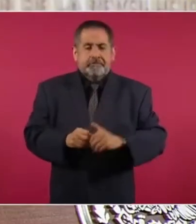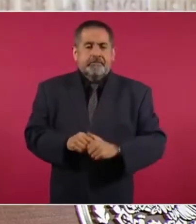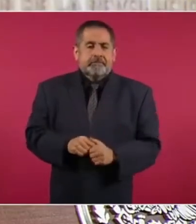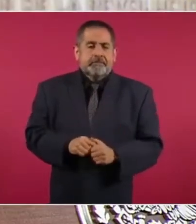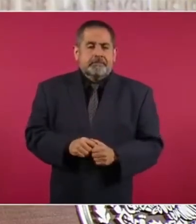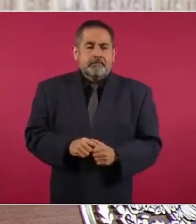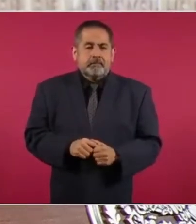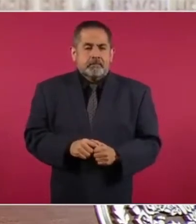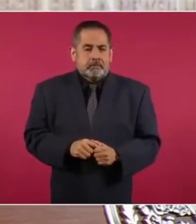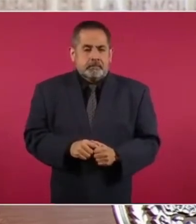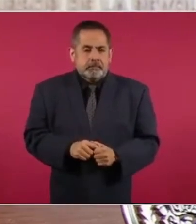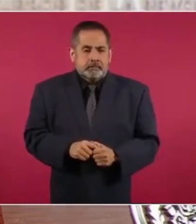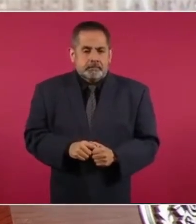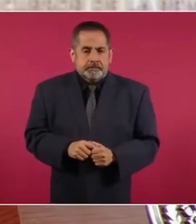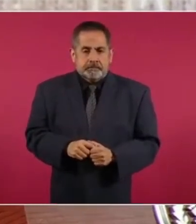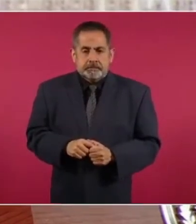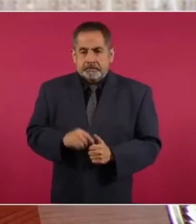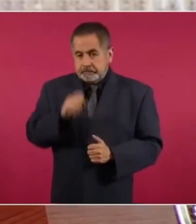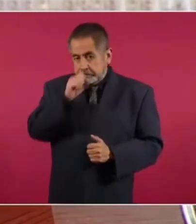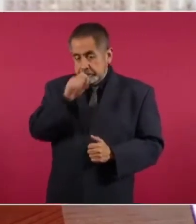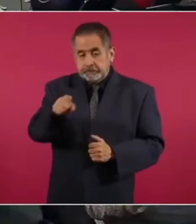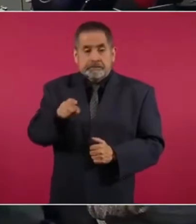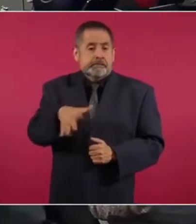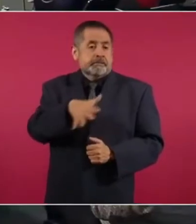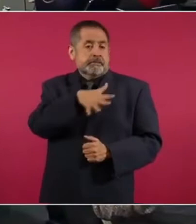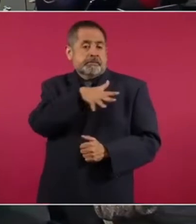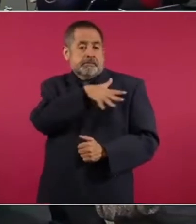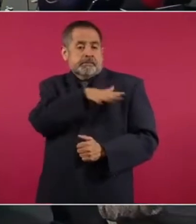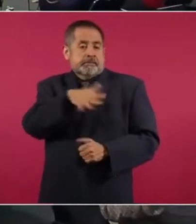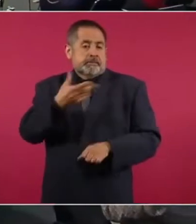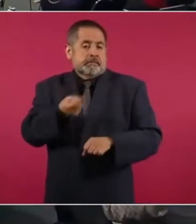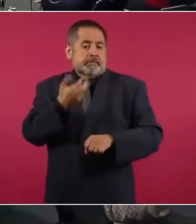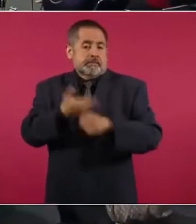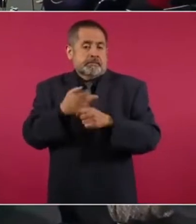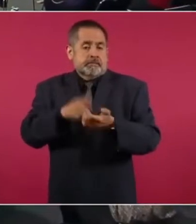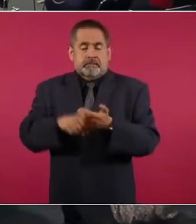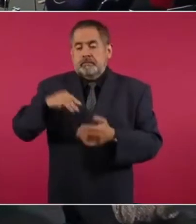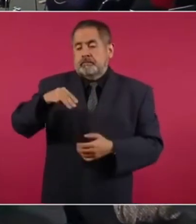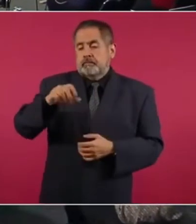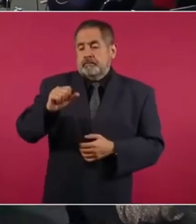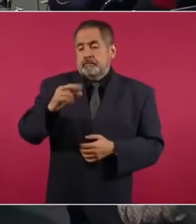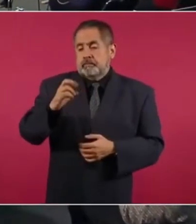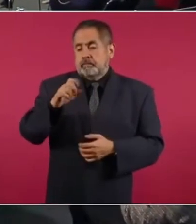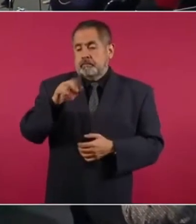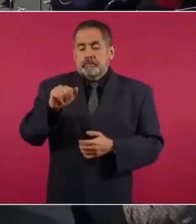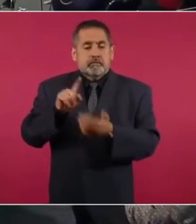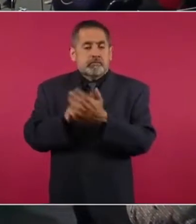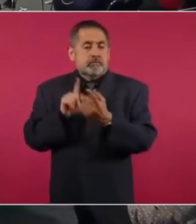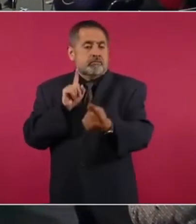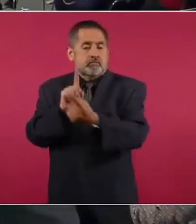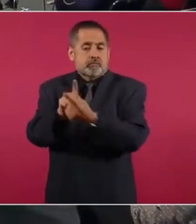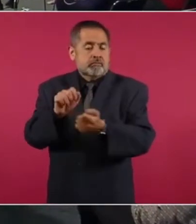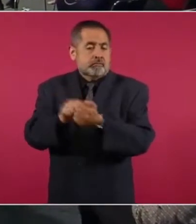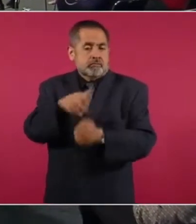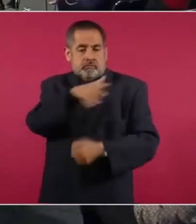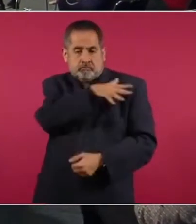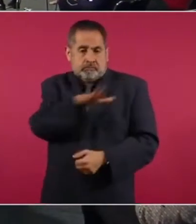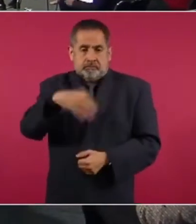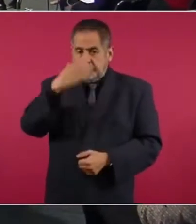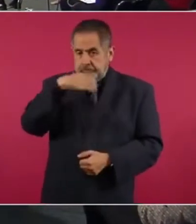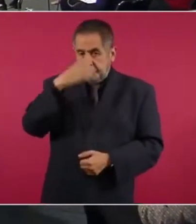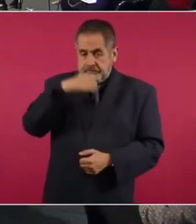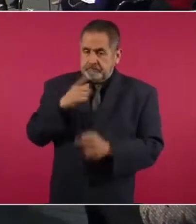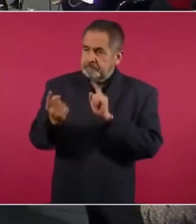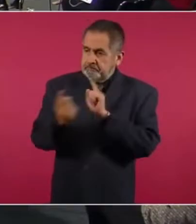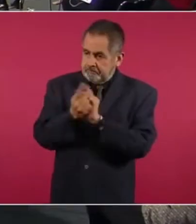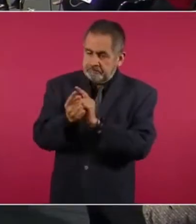y va el general secretario Marcelino García Barragán a hablar con el general Cárdenas